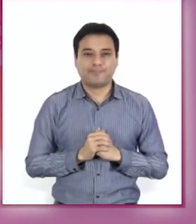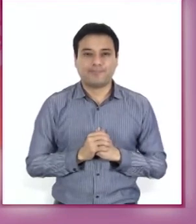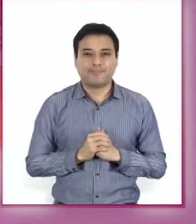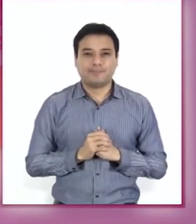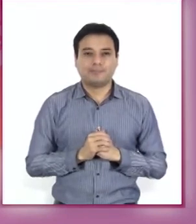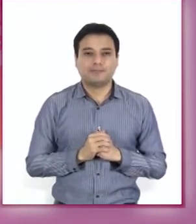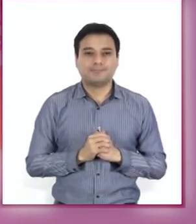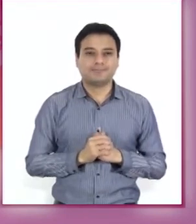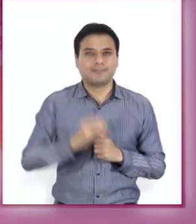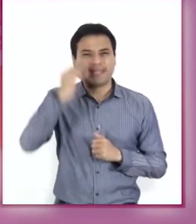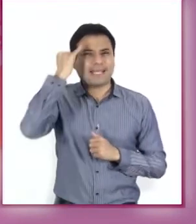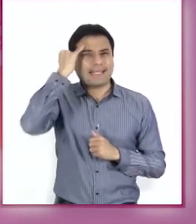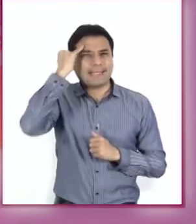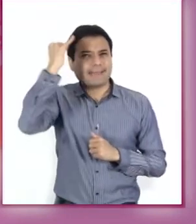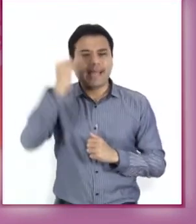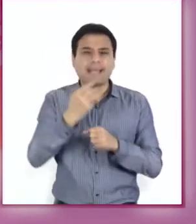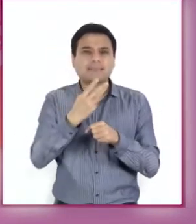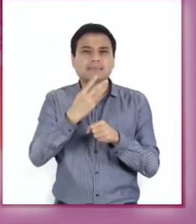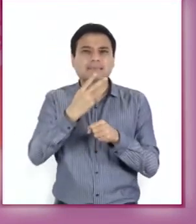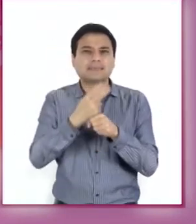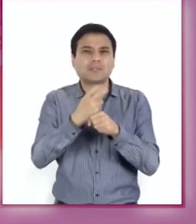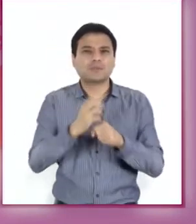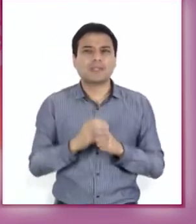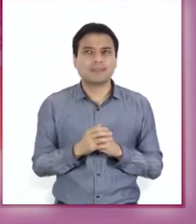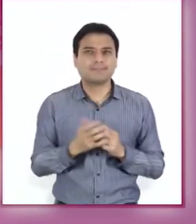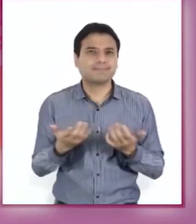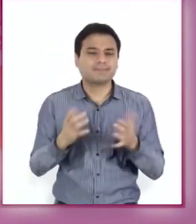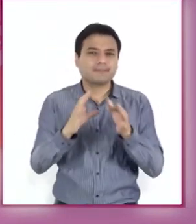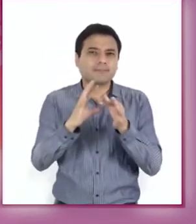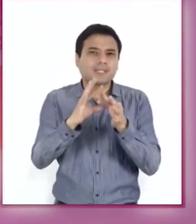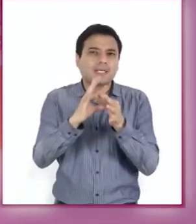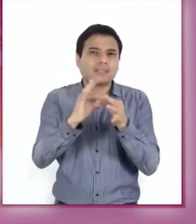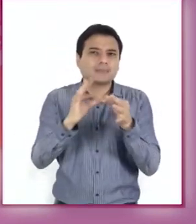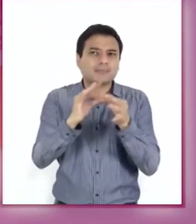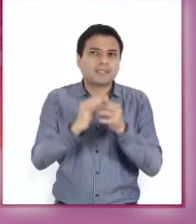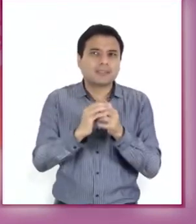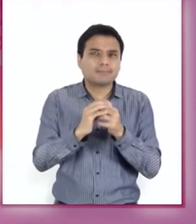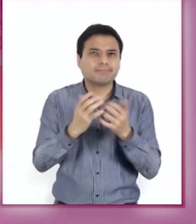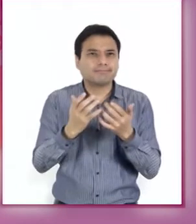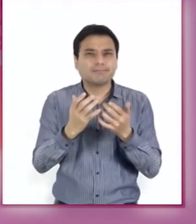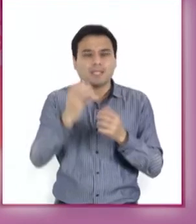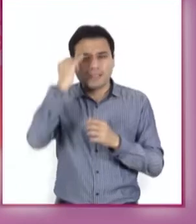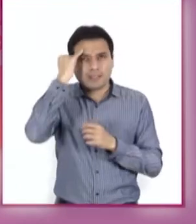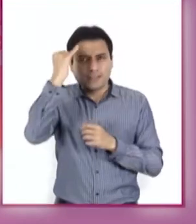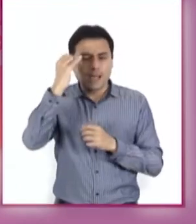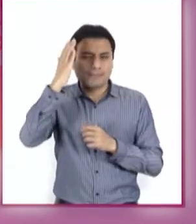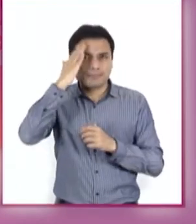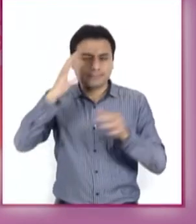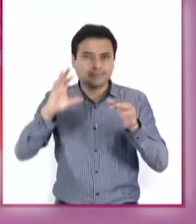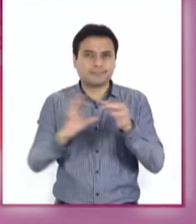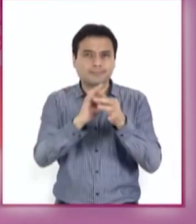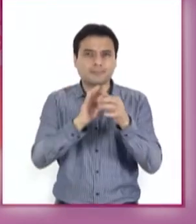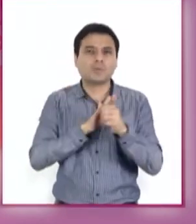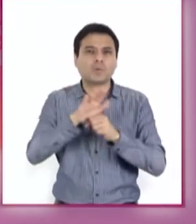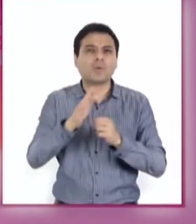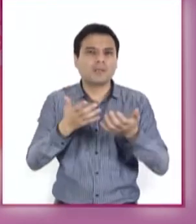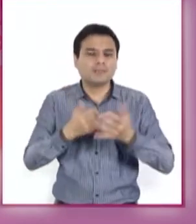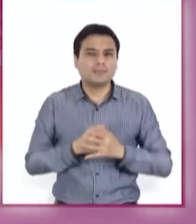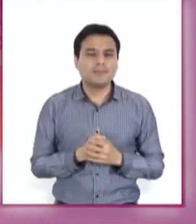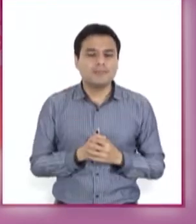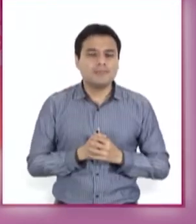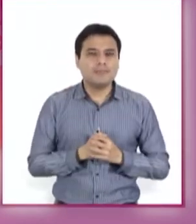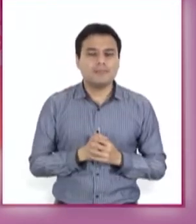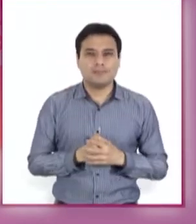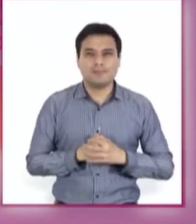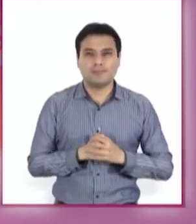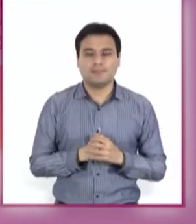estas ideas secundarias sería la que explique la idea primaria o principal que ya identificamos en este